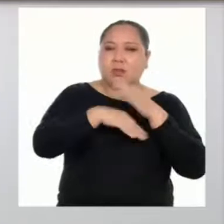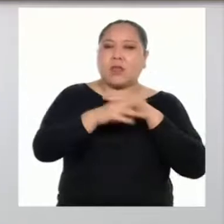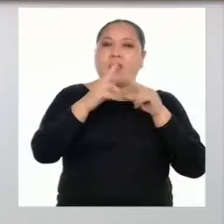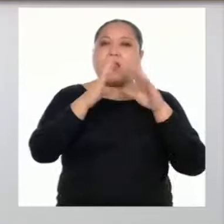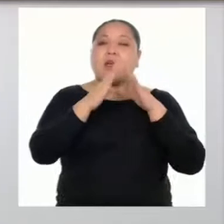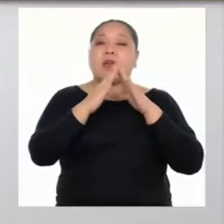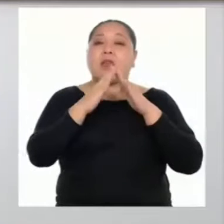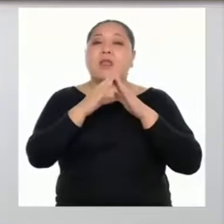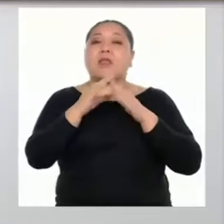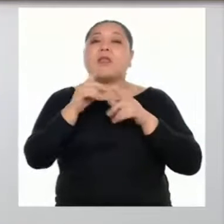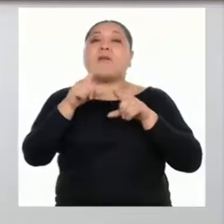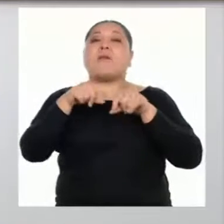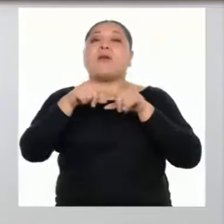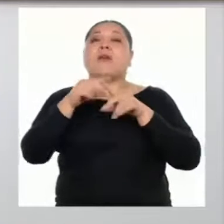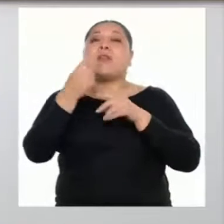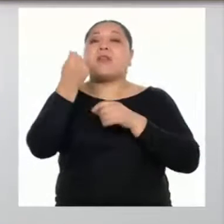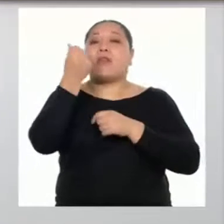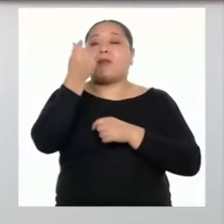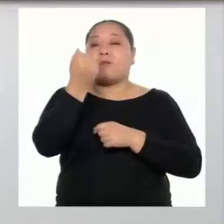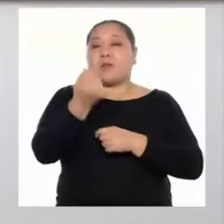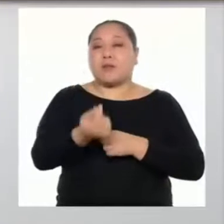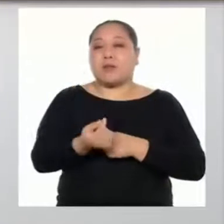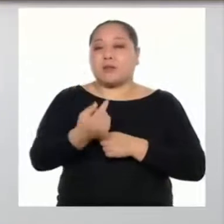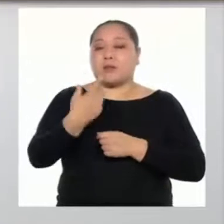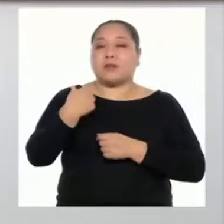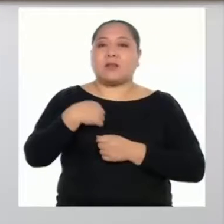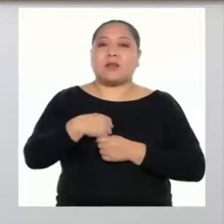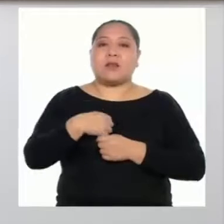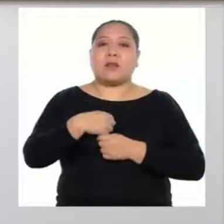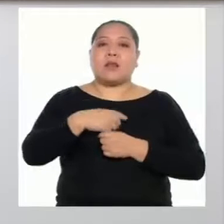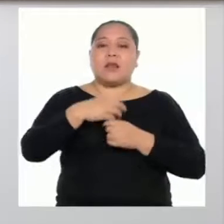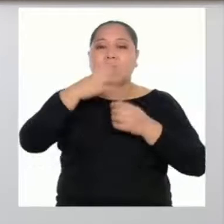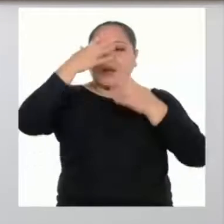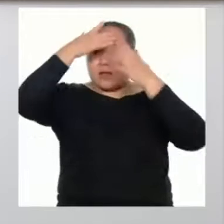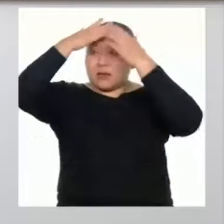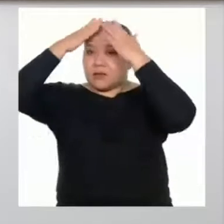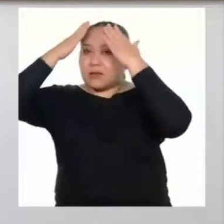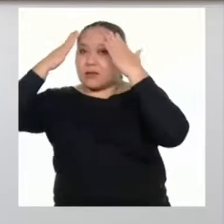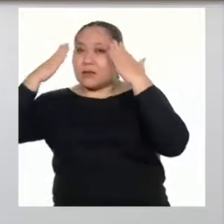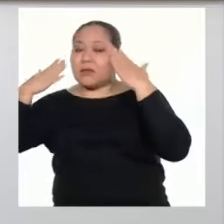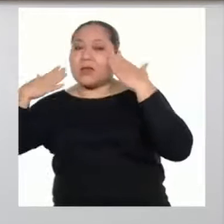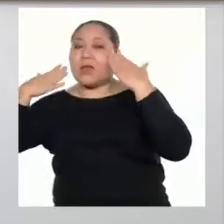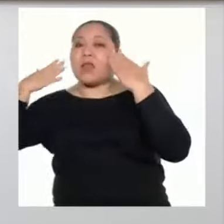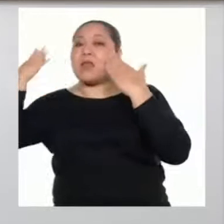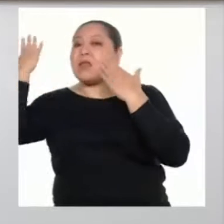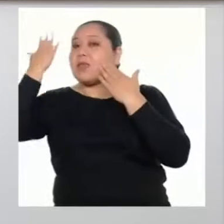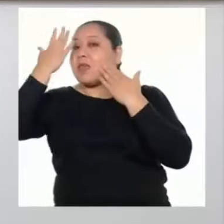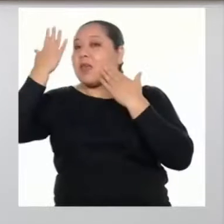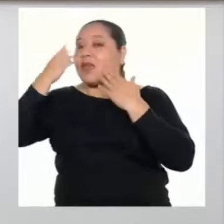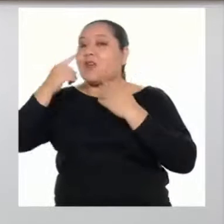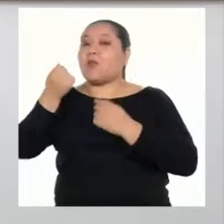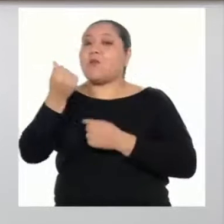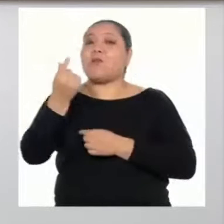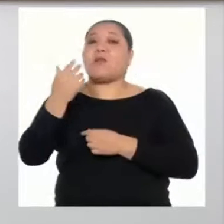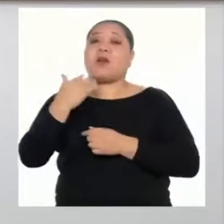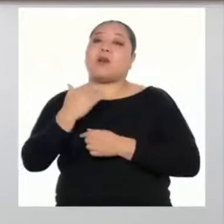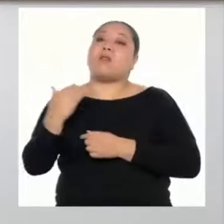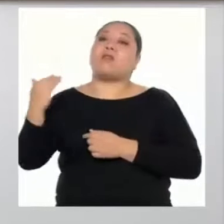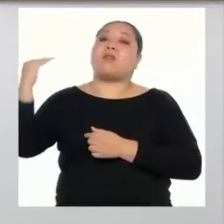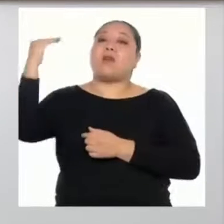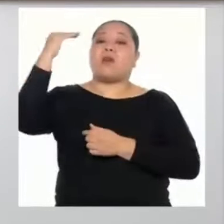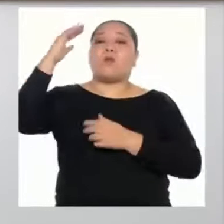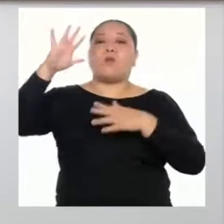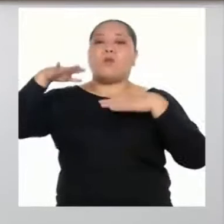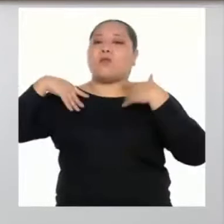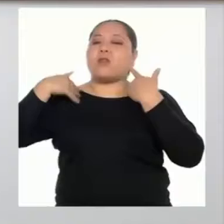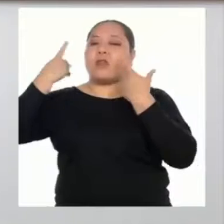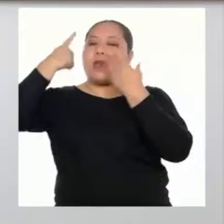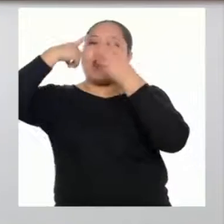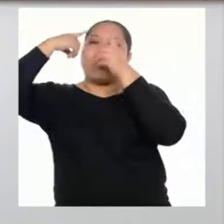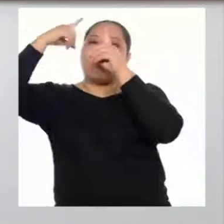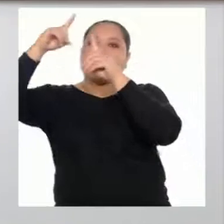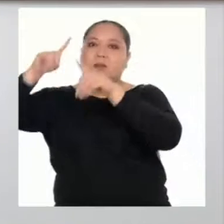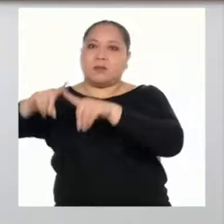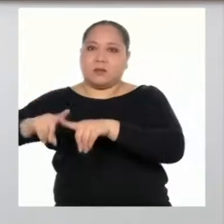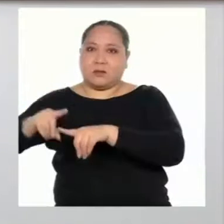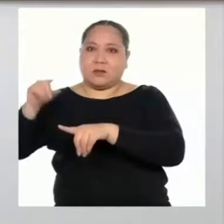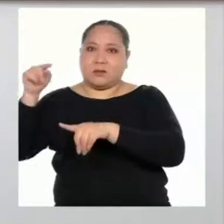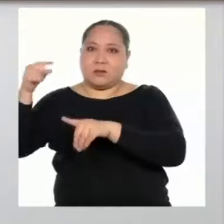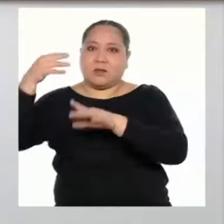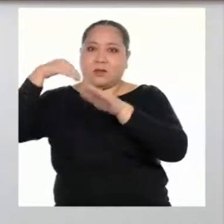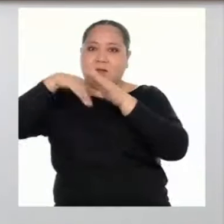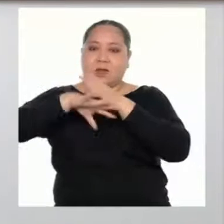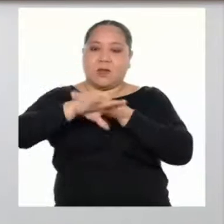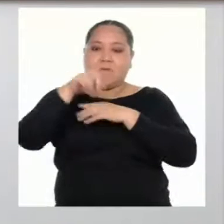económica, siendo así que las religiosas de velo negro con mayor capacidad económica podían tomar